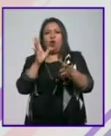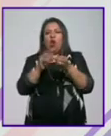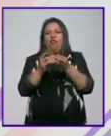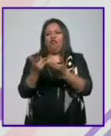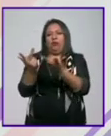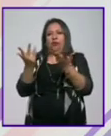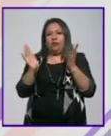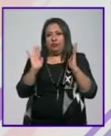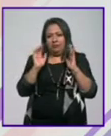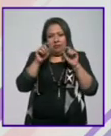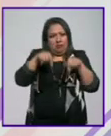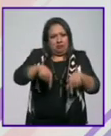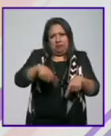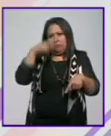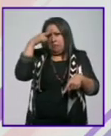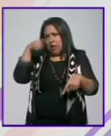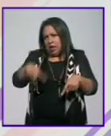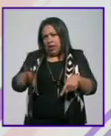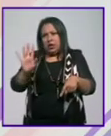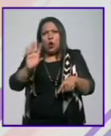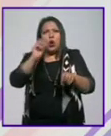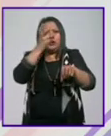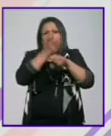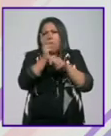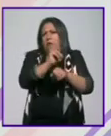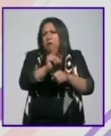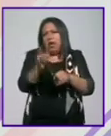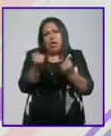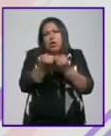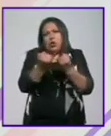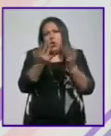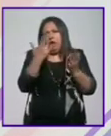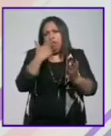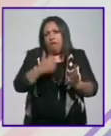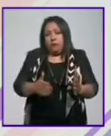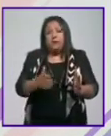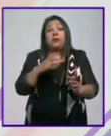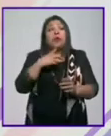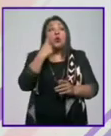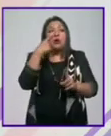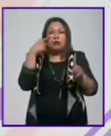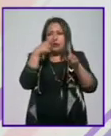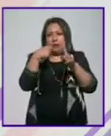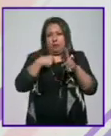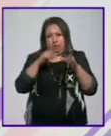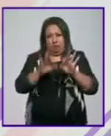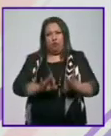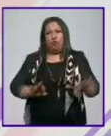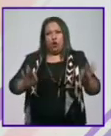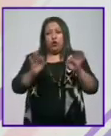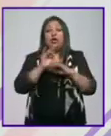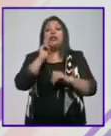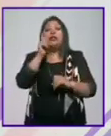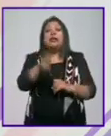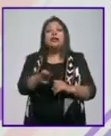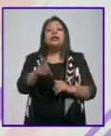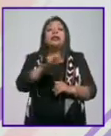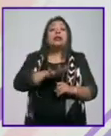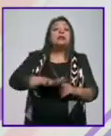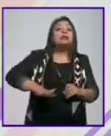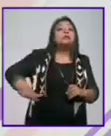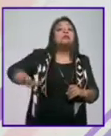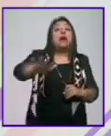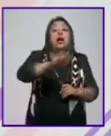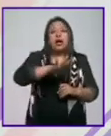aparato, lo mismo aquí que en México, que en Estados Unidos. Uno de los puntos que a mí me importa es el espacio